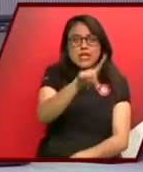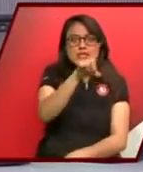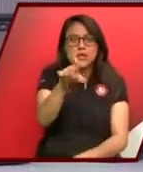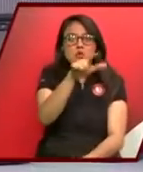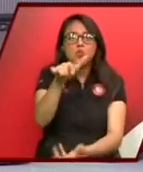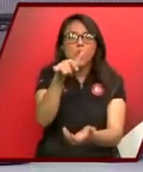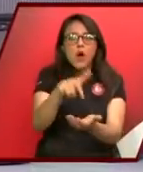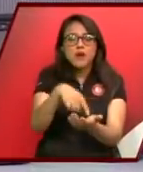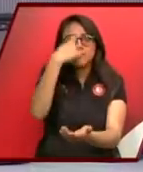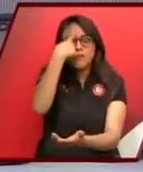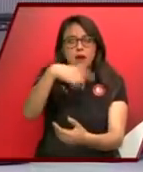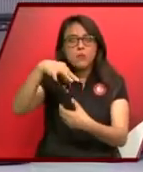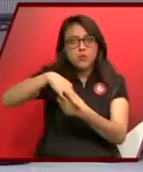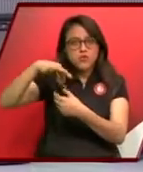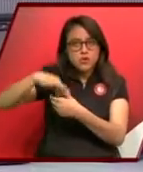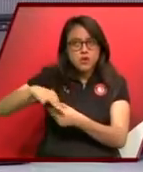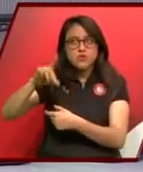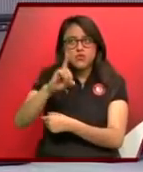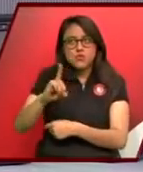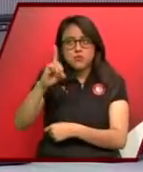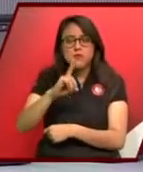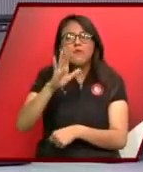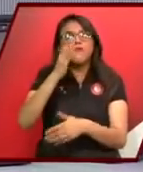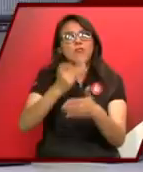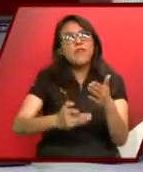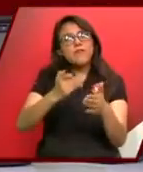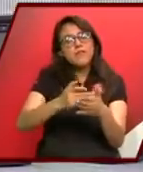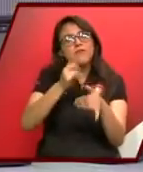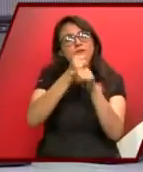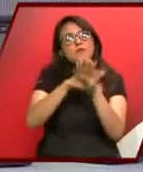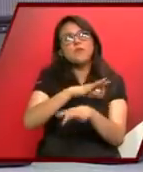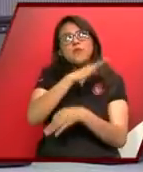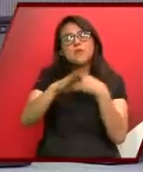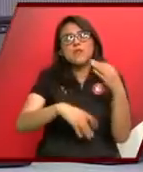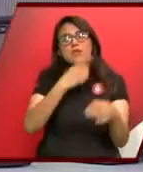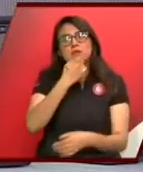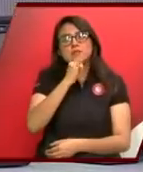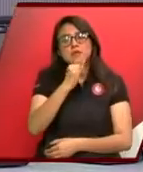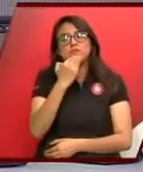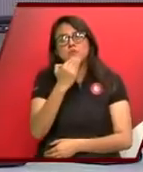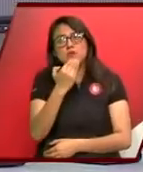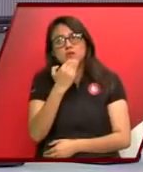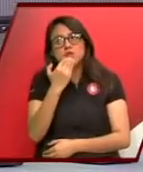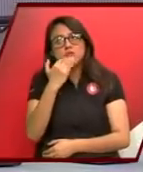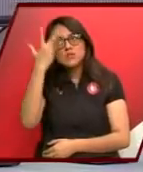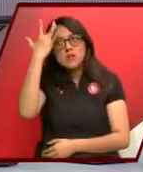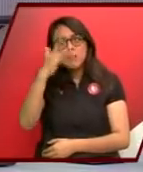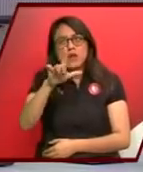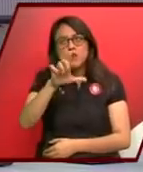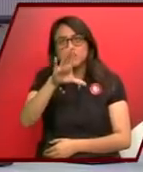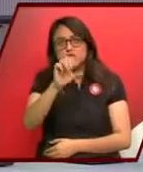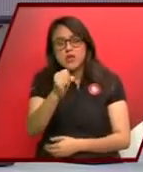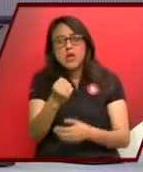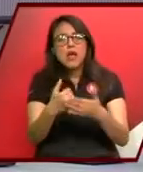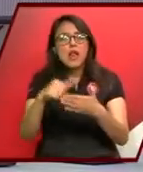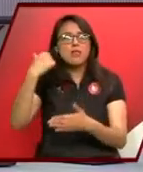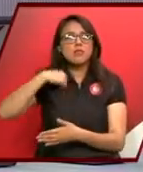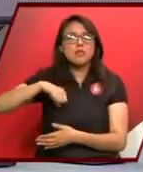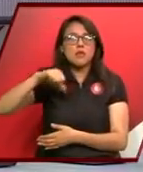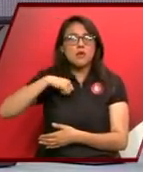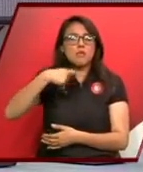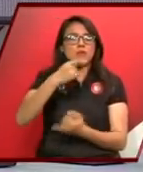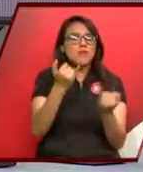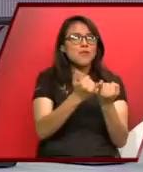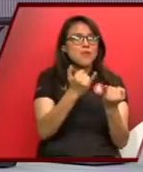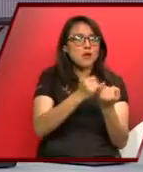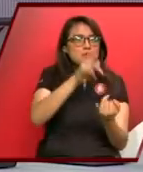domingo. Y si falta información, todos los estudios dicen que sí es viable Santa Lucía, que sí es viable el viejo aeropuerto, pero